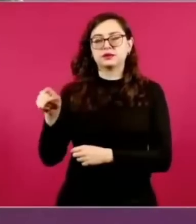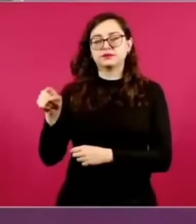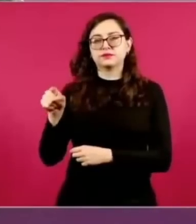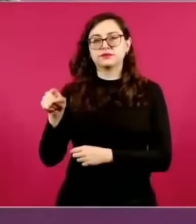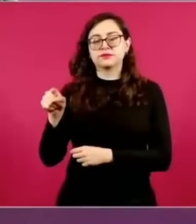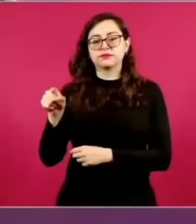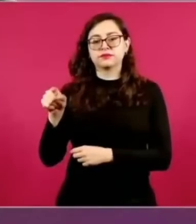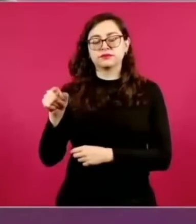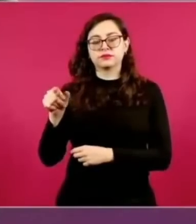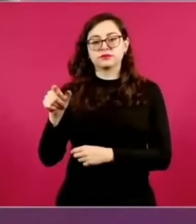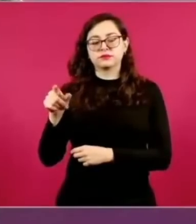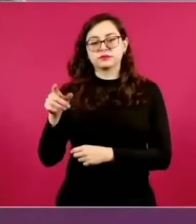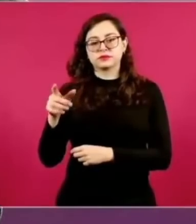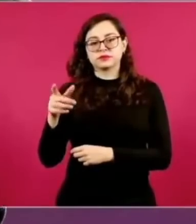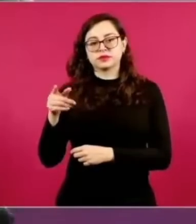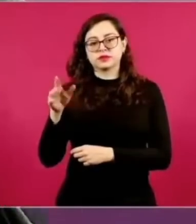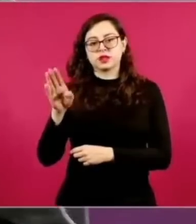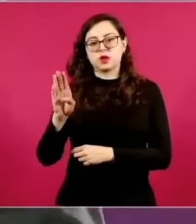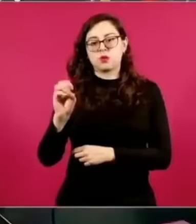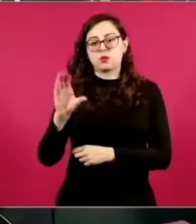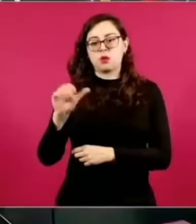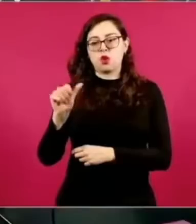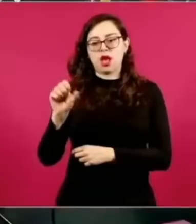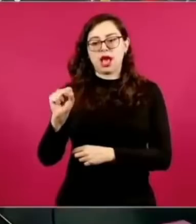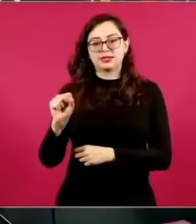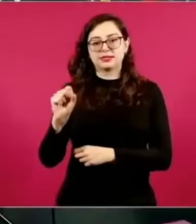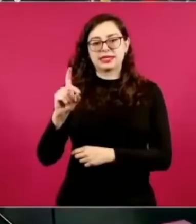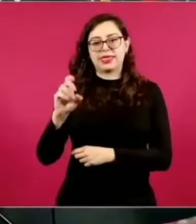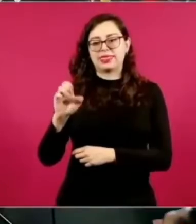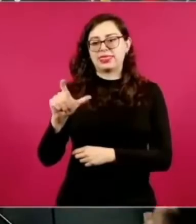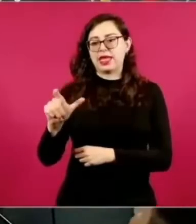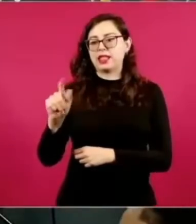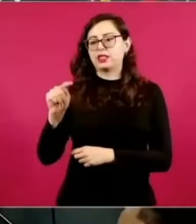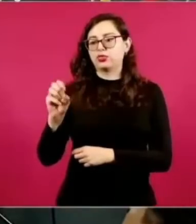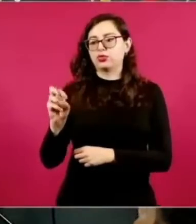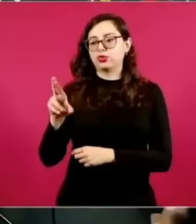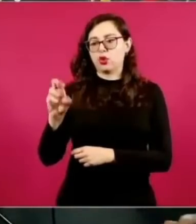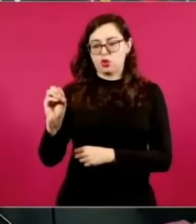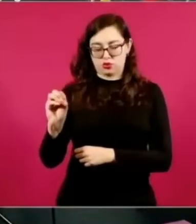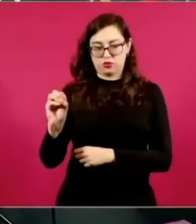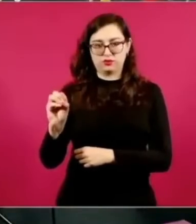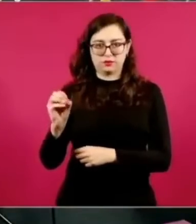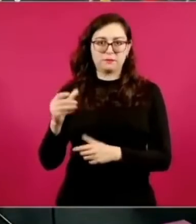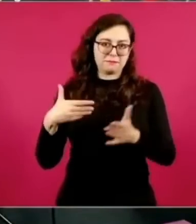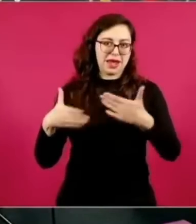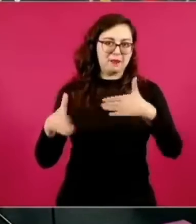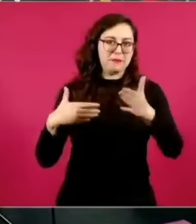del cuartel de Bocas del Toro, que hoy pertenece a Panamá,